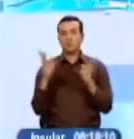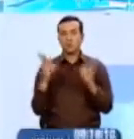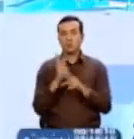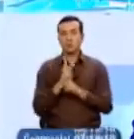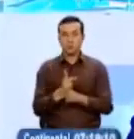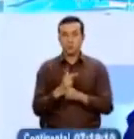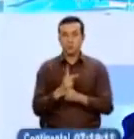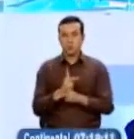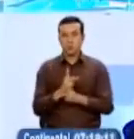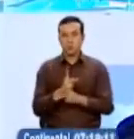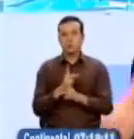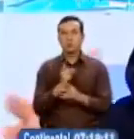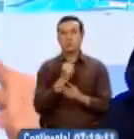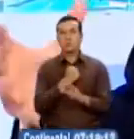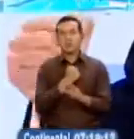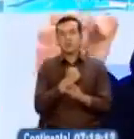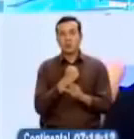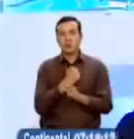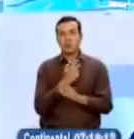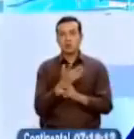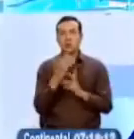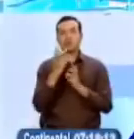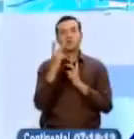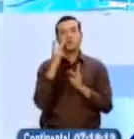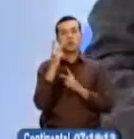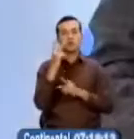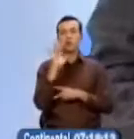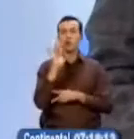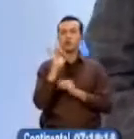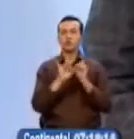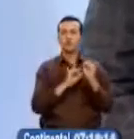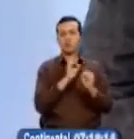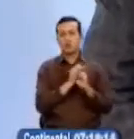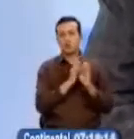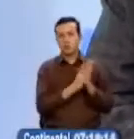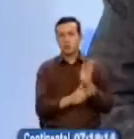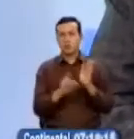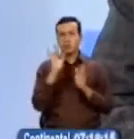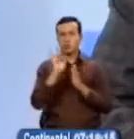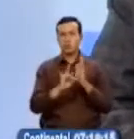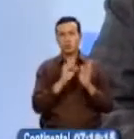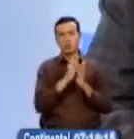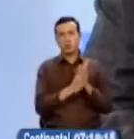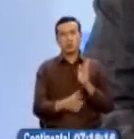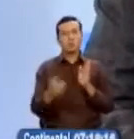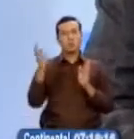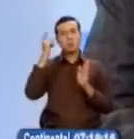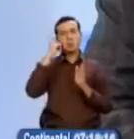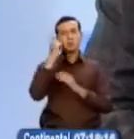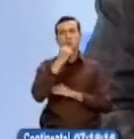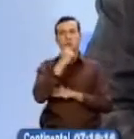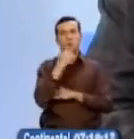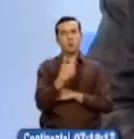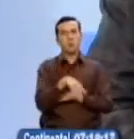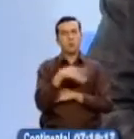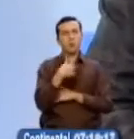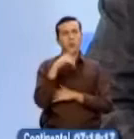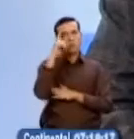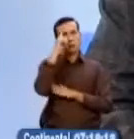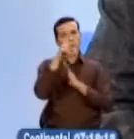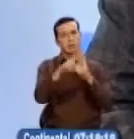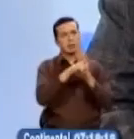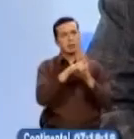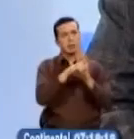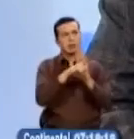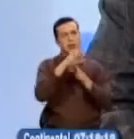protección del patrimonio ya eso quiero irse porque ocho años uno diría guau que es tan complicado es la ley